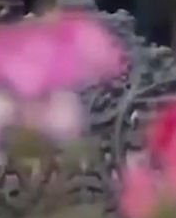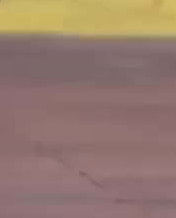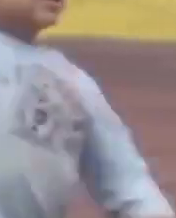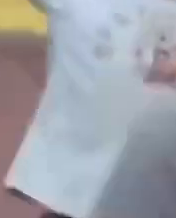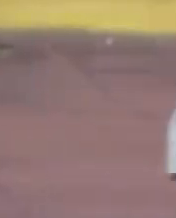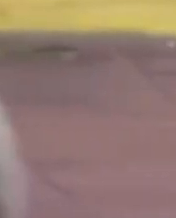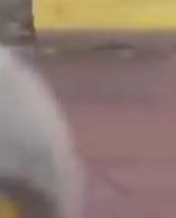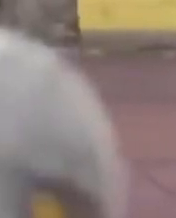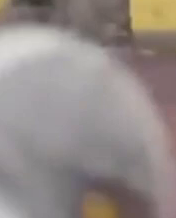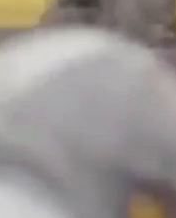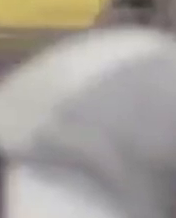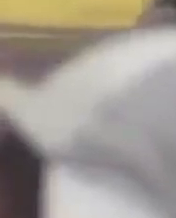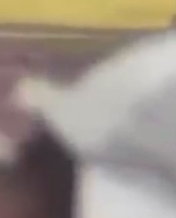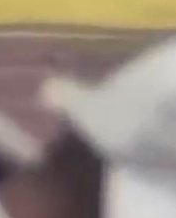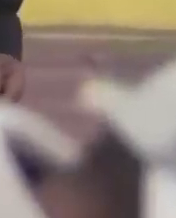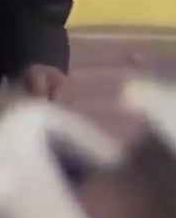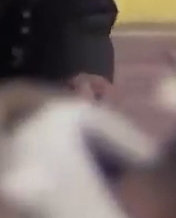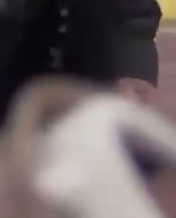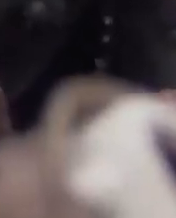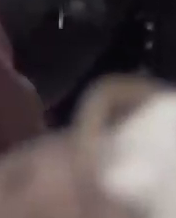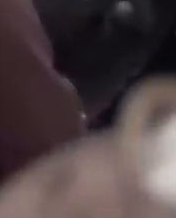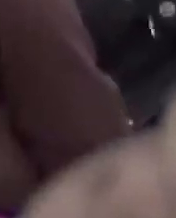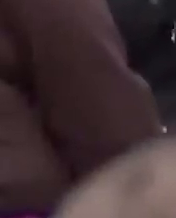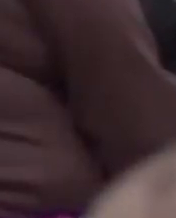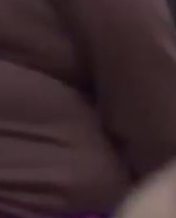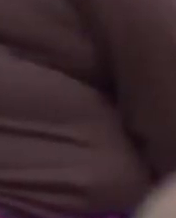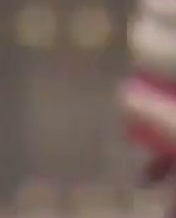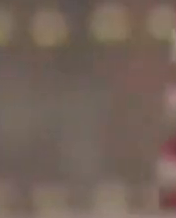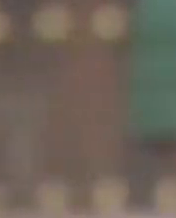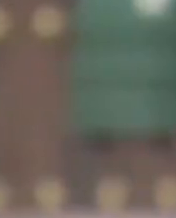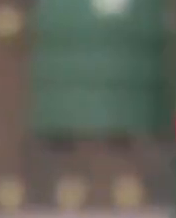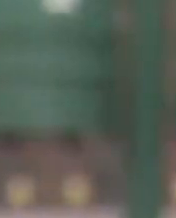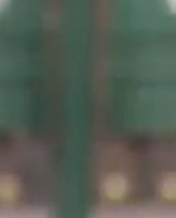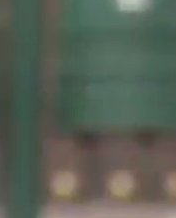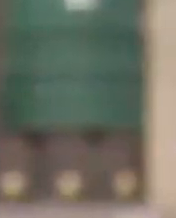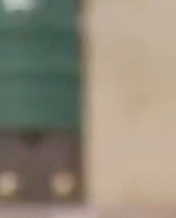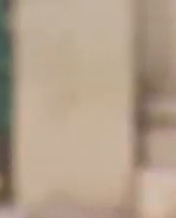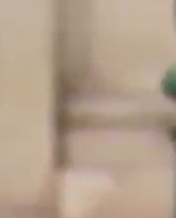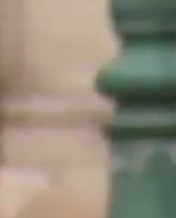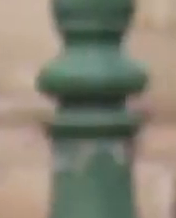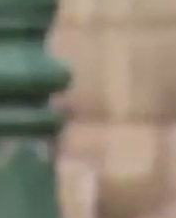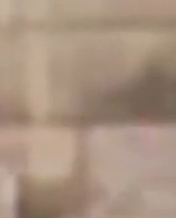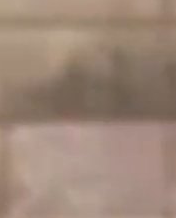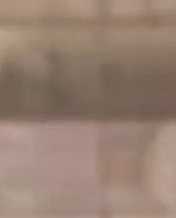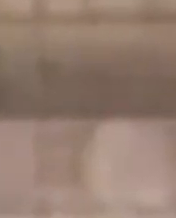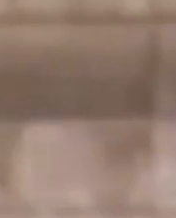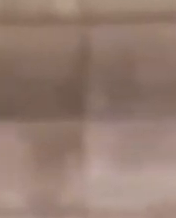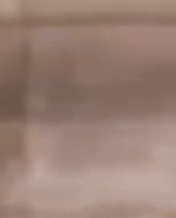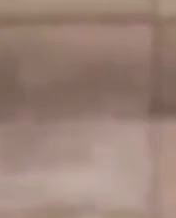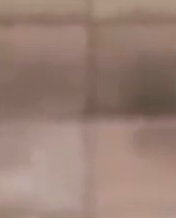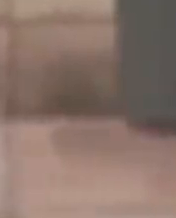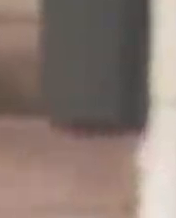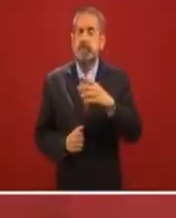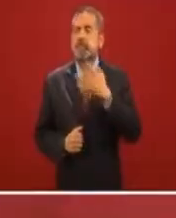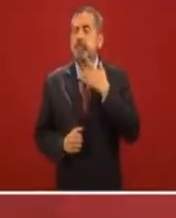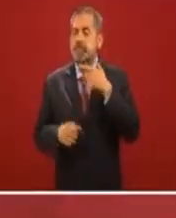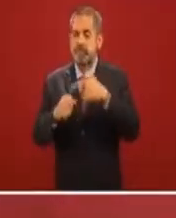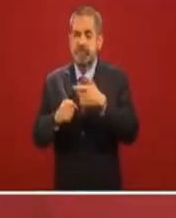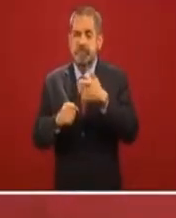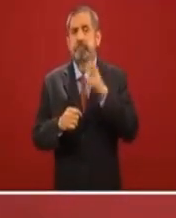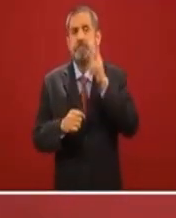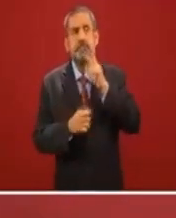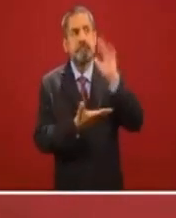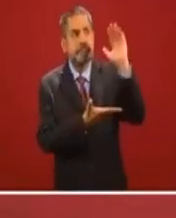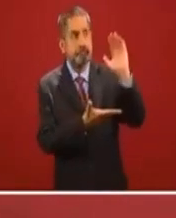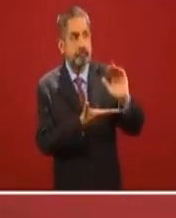el mandatario federal hizo un llamado a mantener la calma ante el escenario del desplome de los precios del petróleo mexicano y como la caída del peso ante